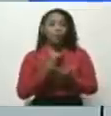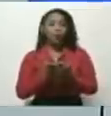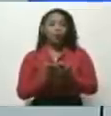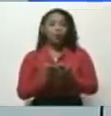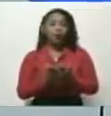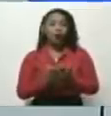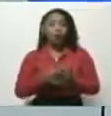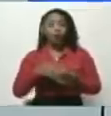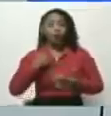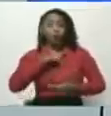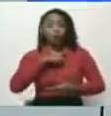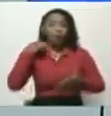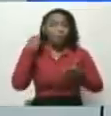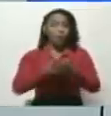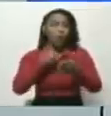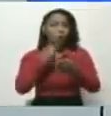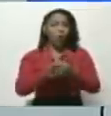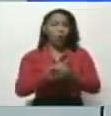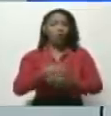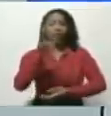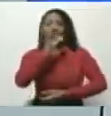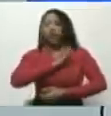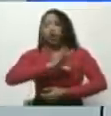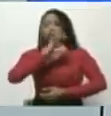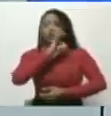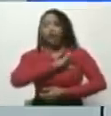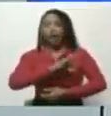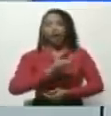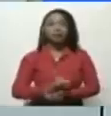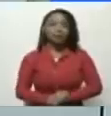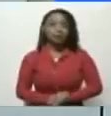la cual luchamos, el socialismo.